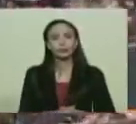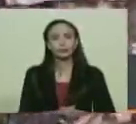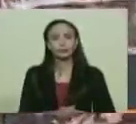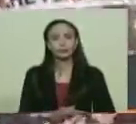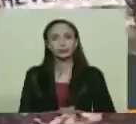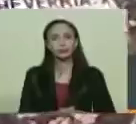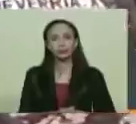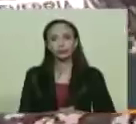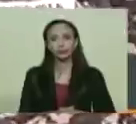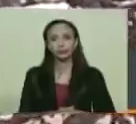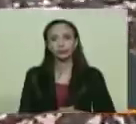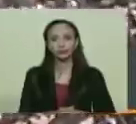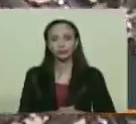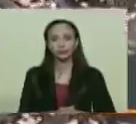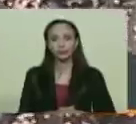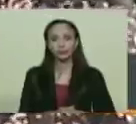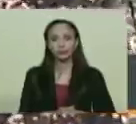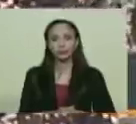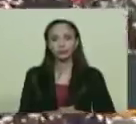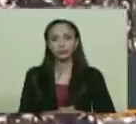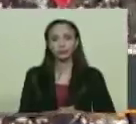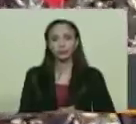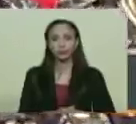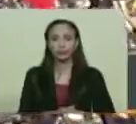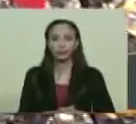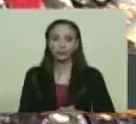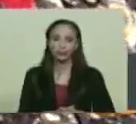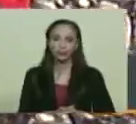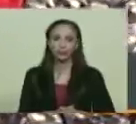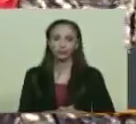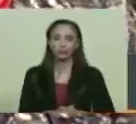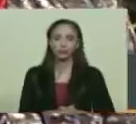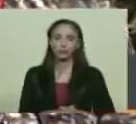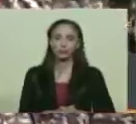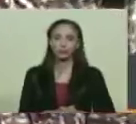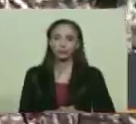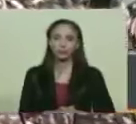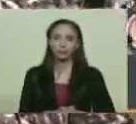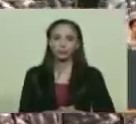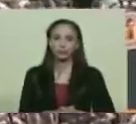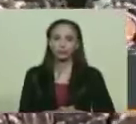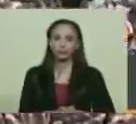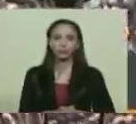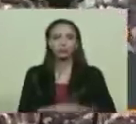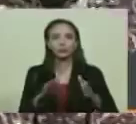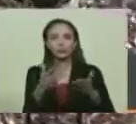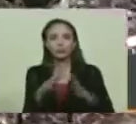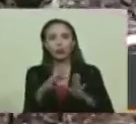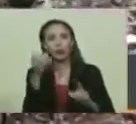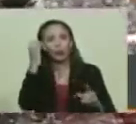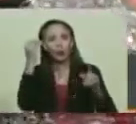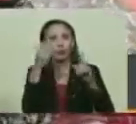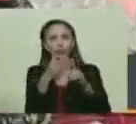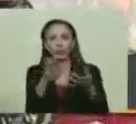llegando a una meta de